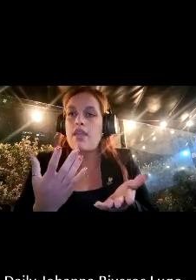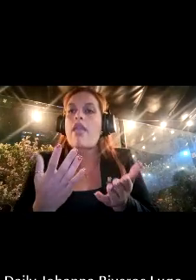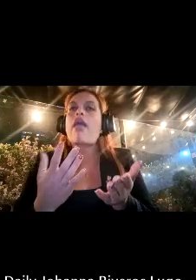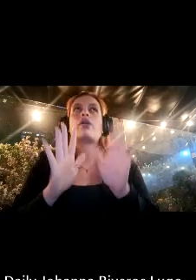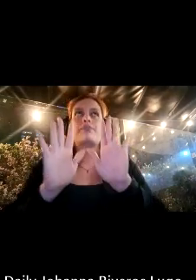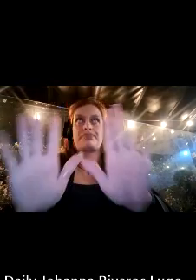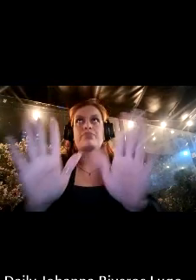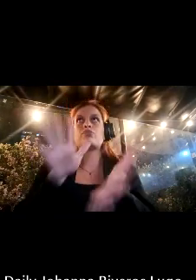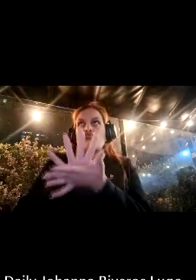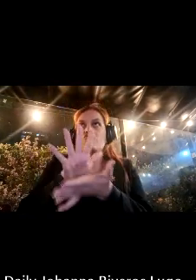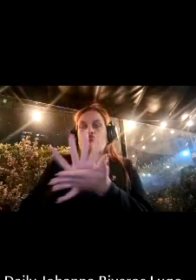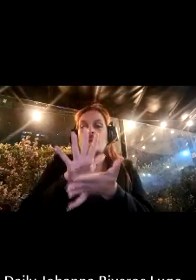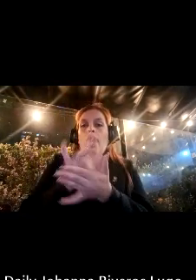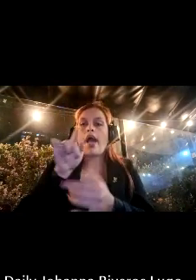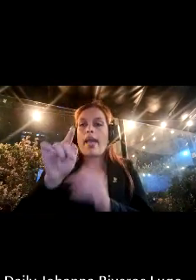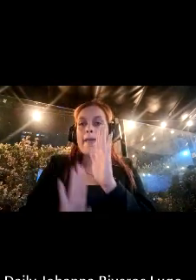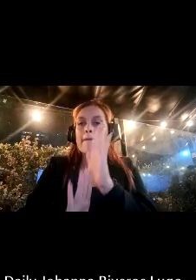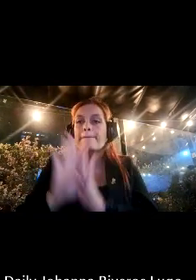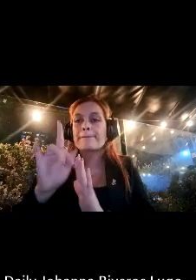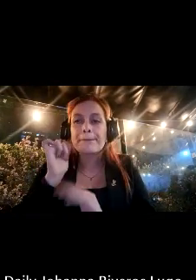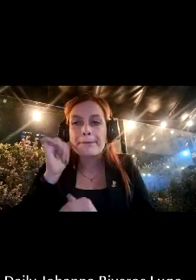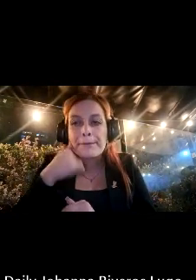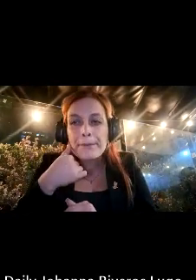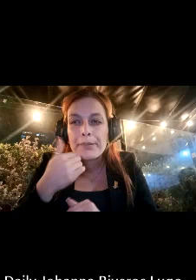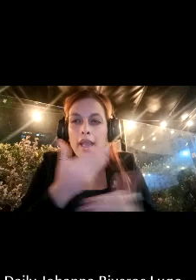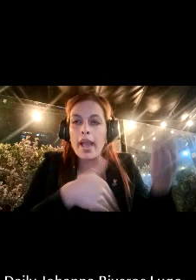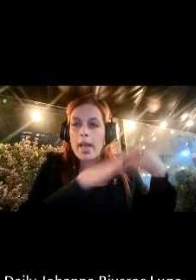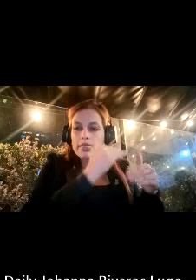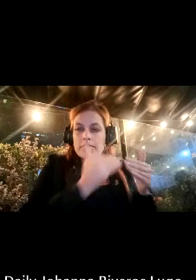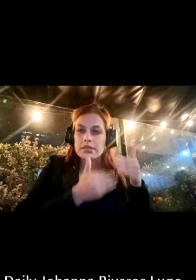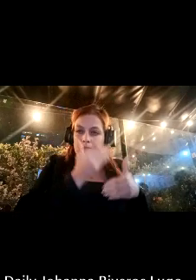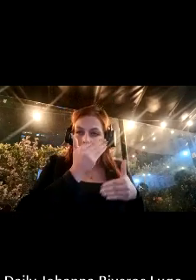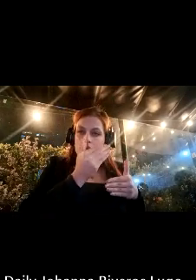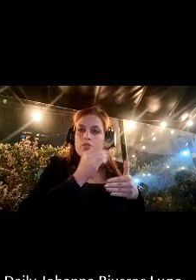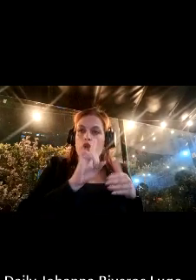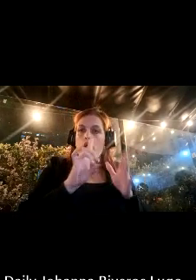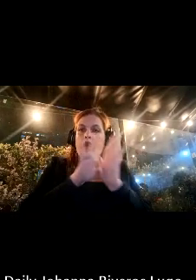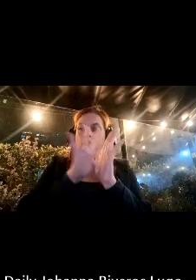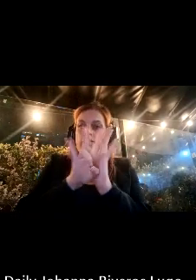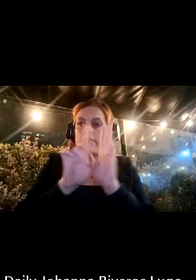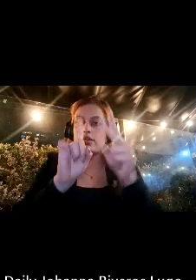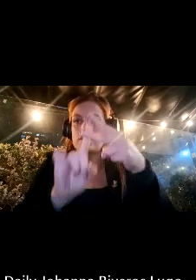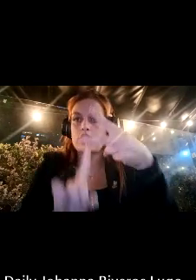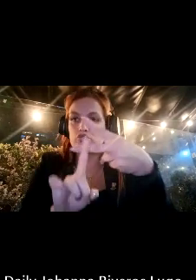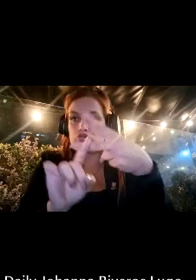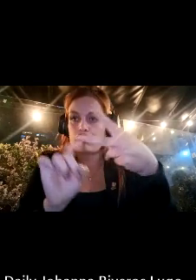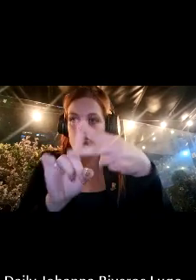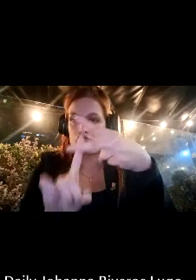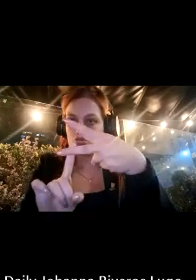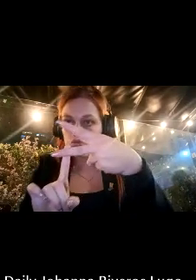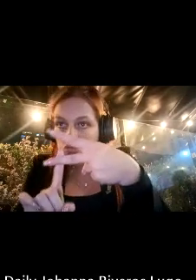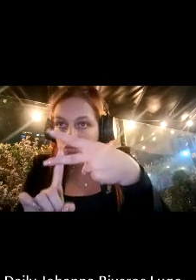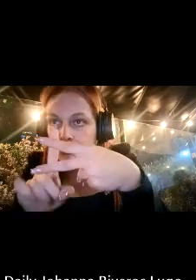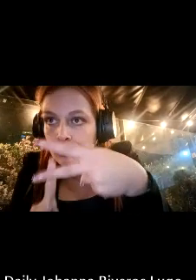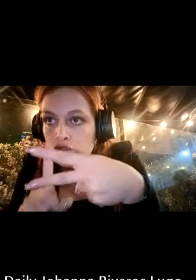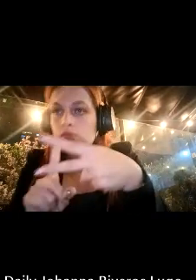principio, son dos evidencias que vamos a presentar para el componente de